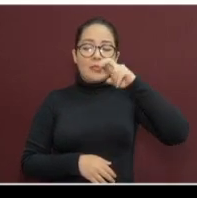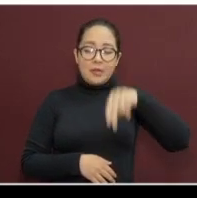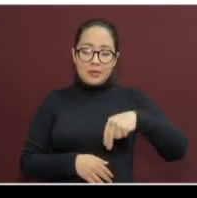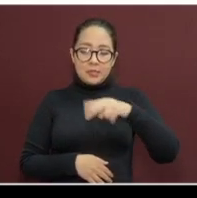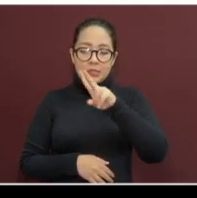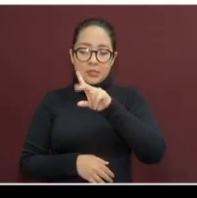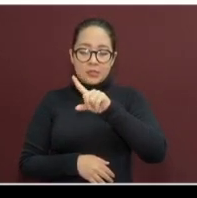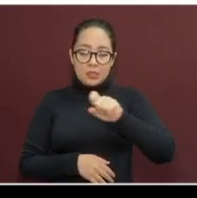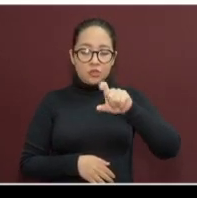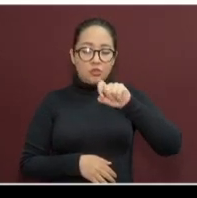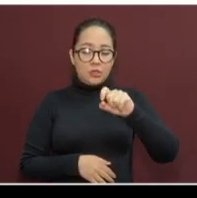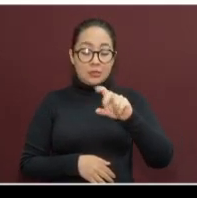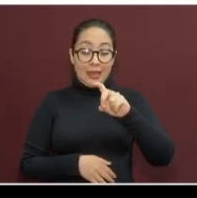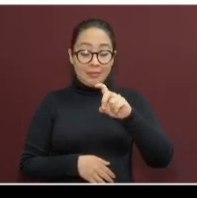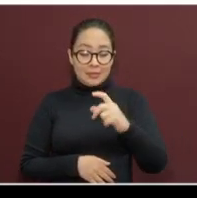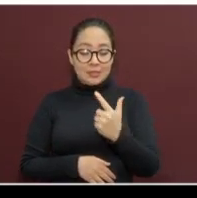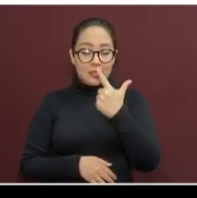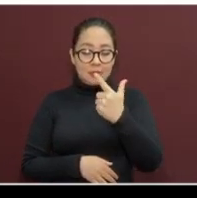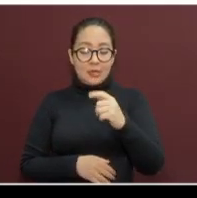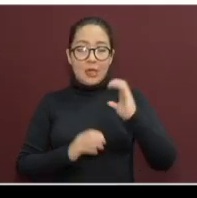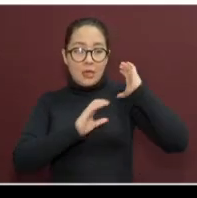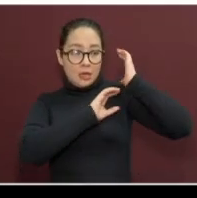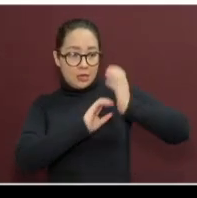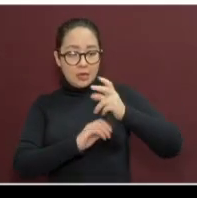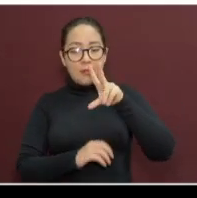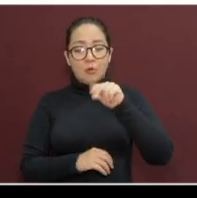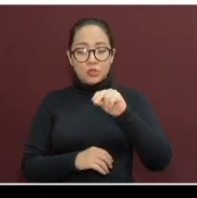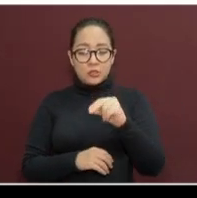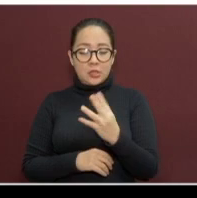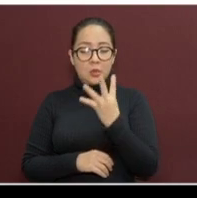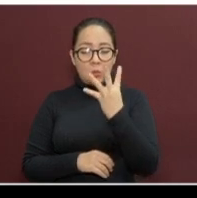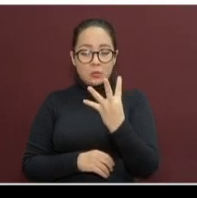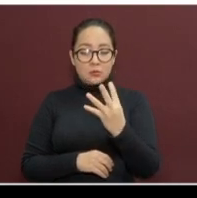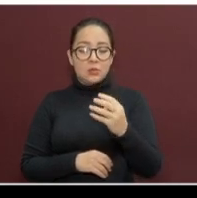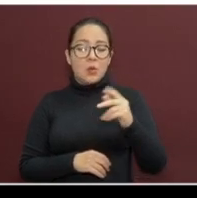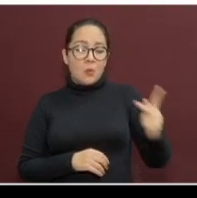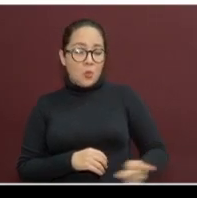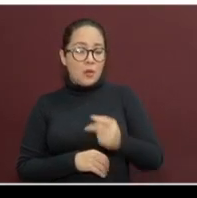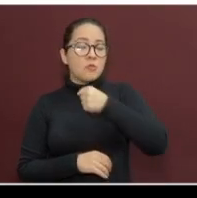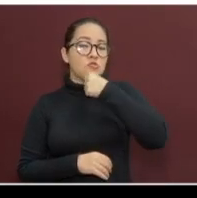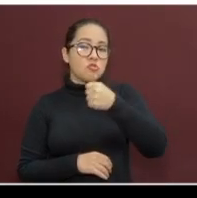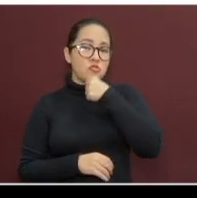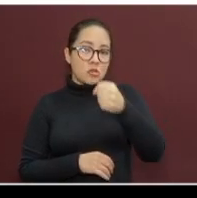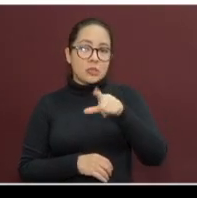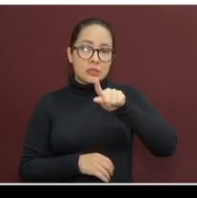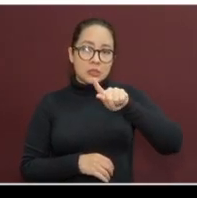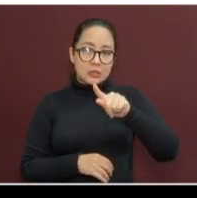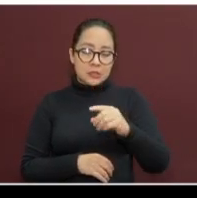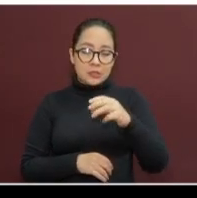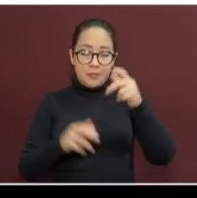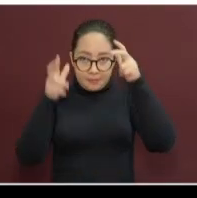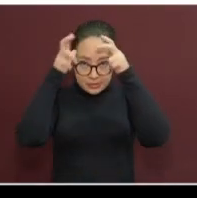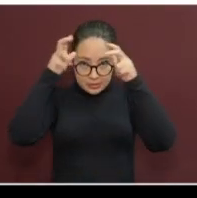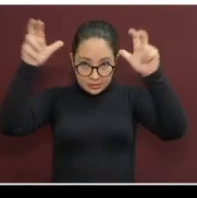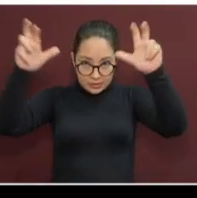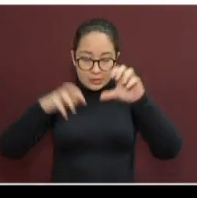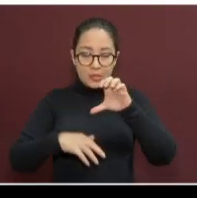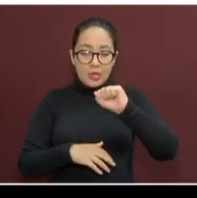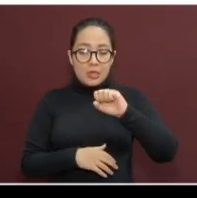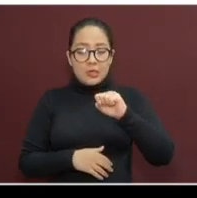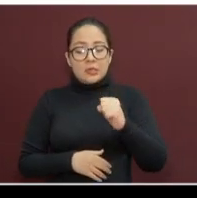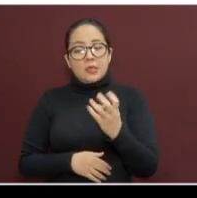137 álamo temapache 84 puebloviejo 70 misantla 69